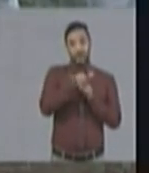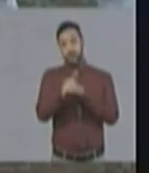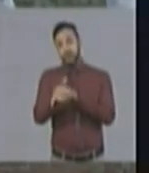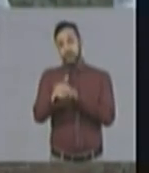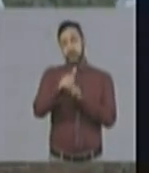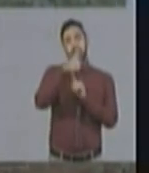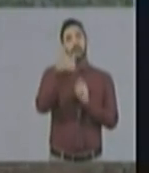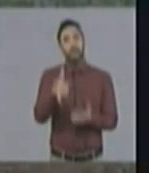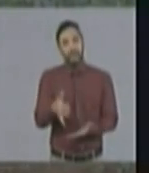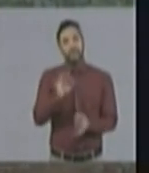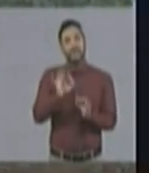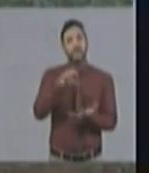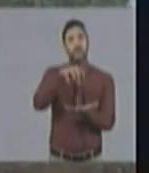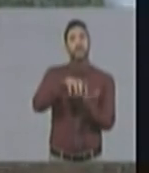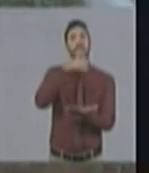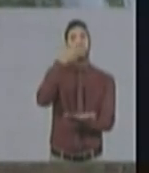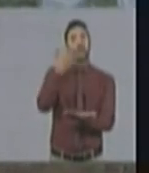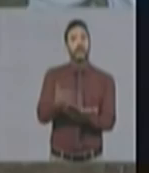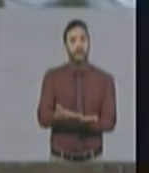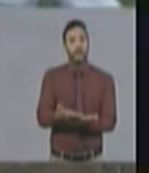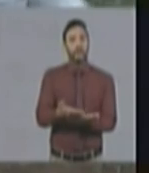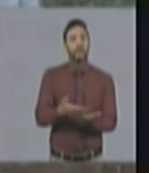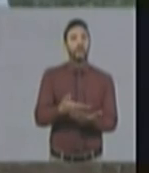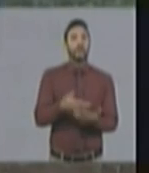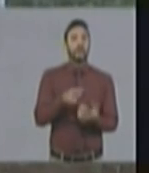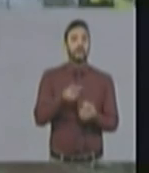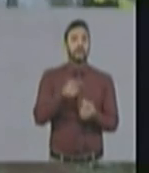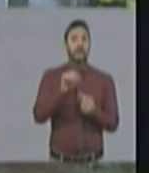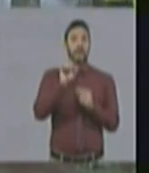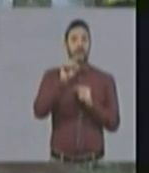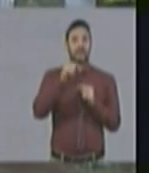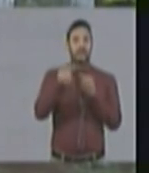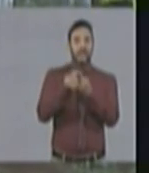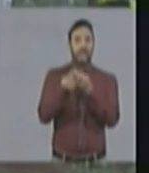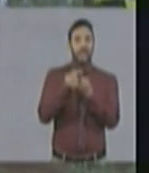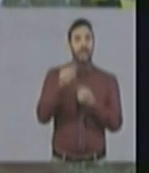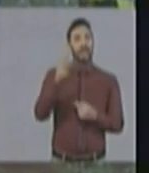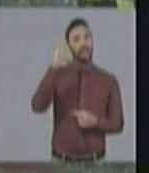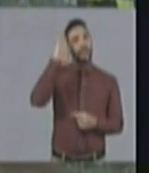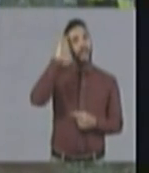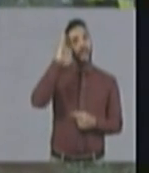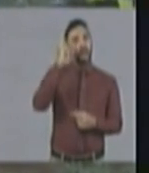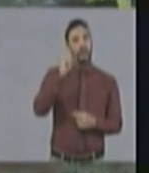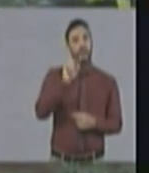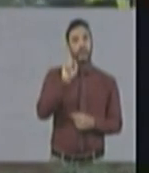en este punto que está al sur precisamente de la terminal número 1, porque si